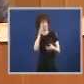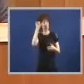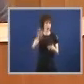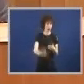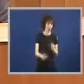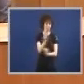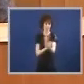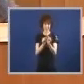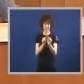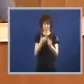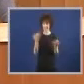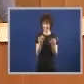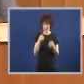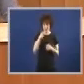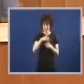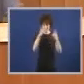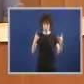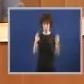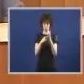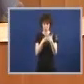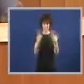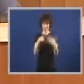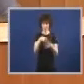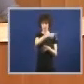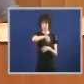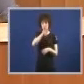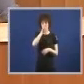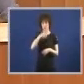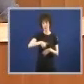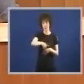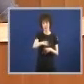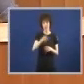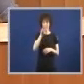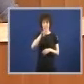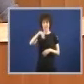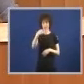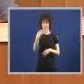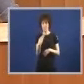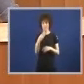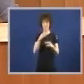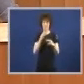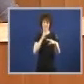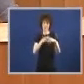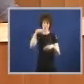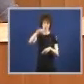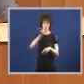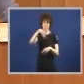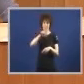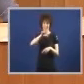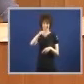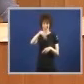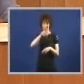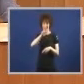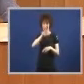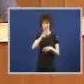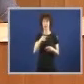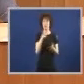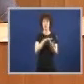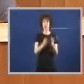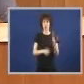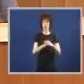no ano 2016 vostedes, cunha previsión de PIB nominal determinada, incrementaron o teito en